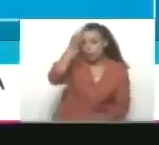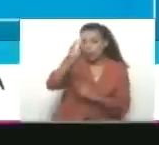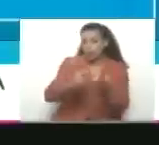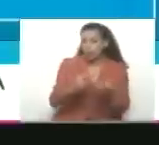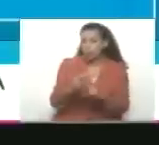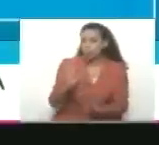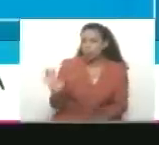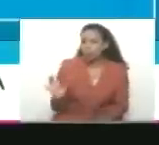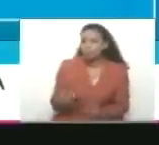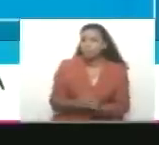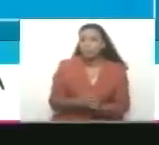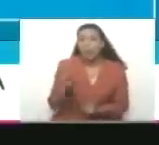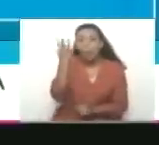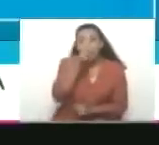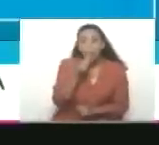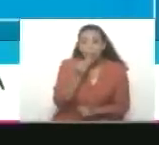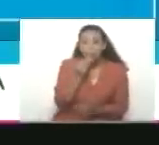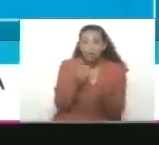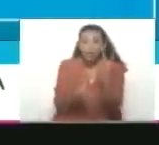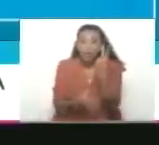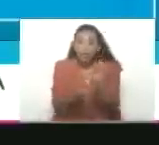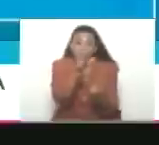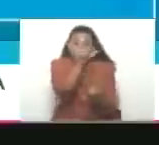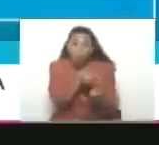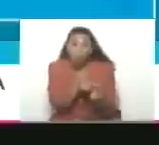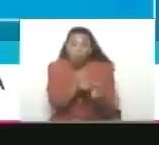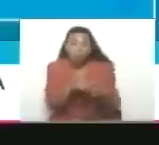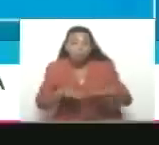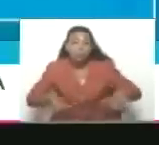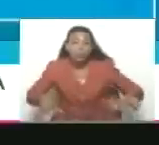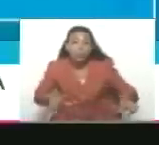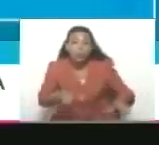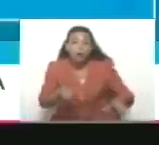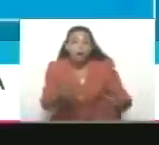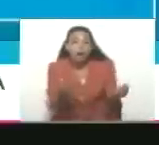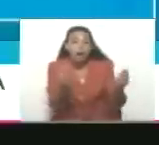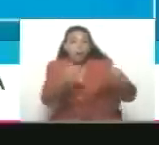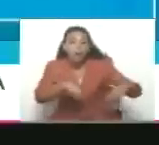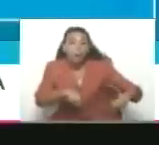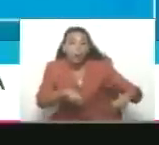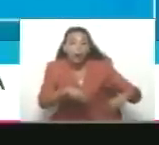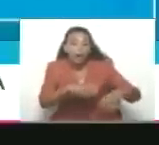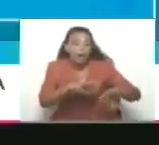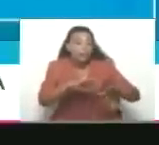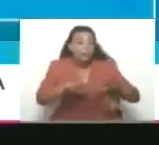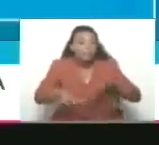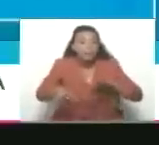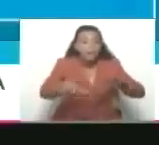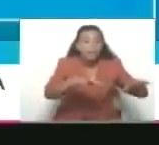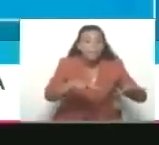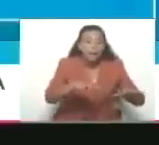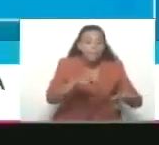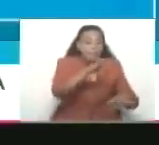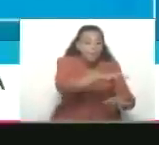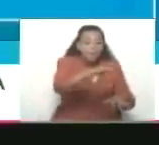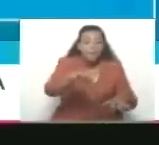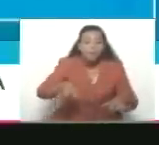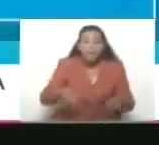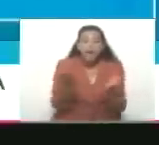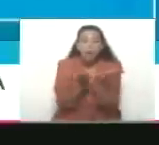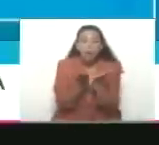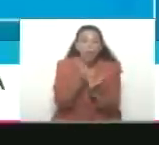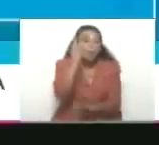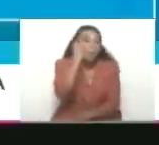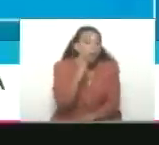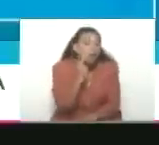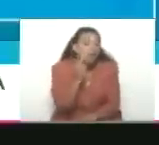hombre joven pongan sobre la mesa de estudio el mapa de todas las escuelas y Liceo y vean a